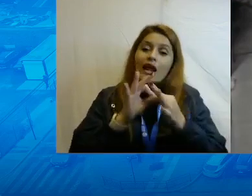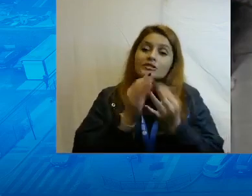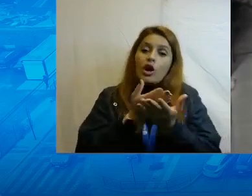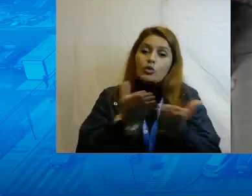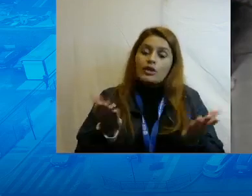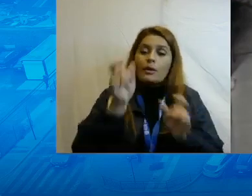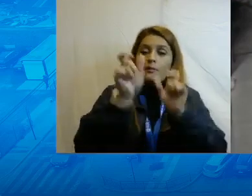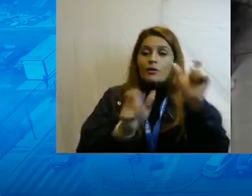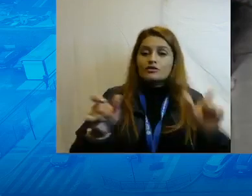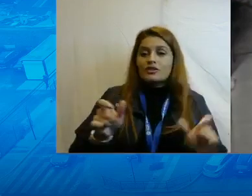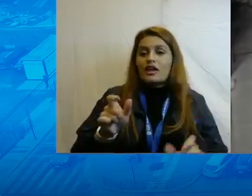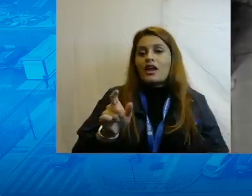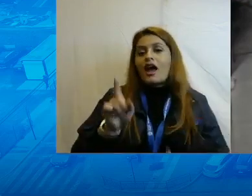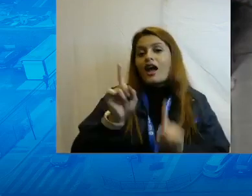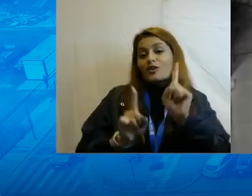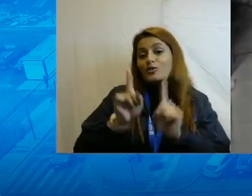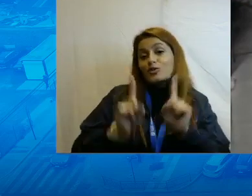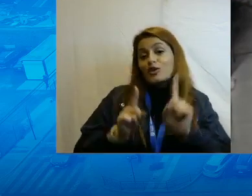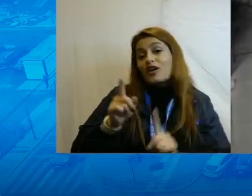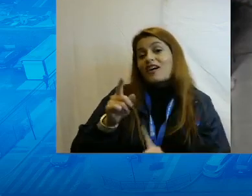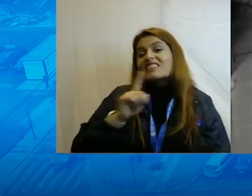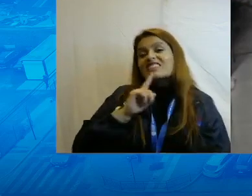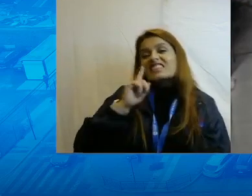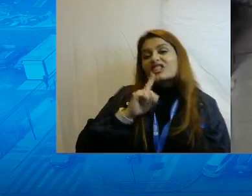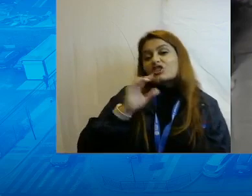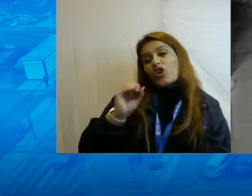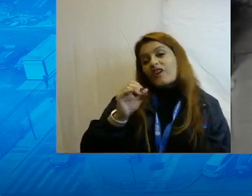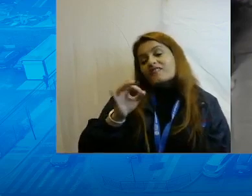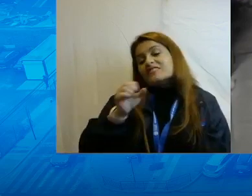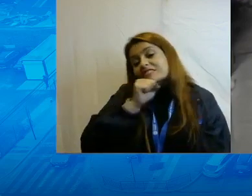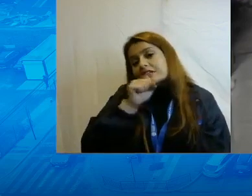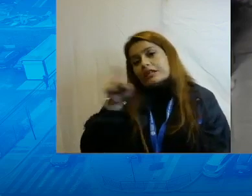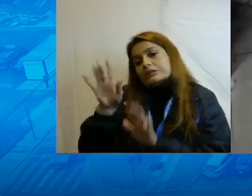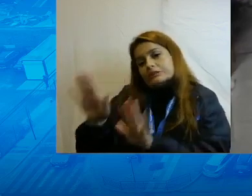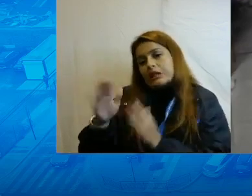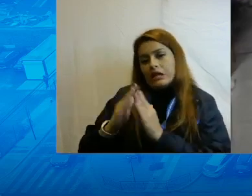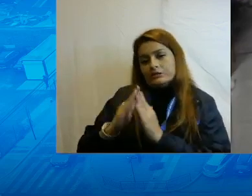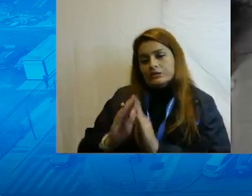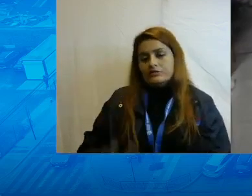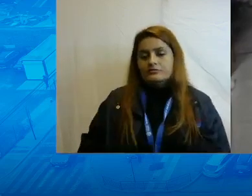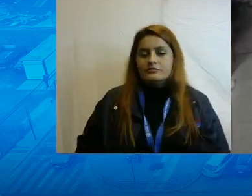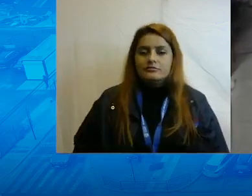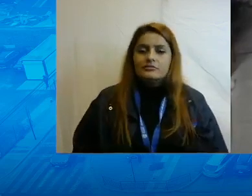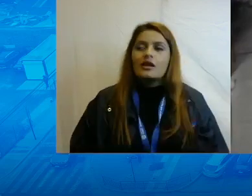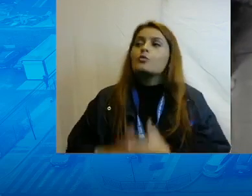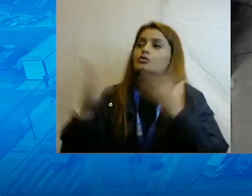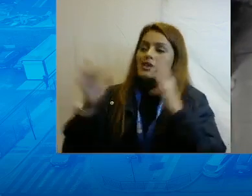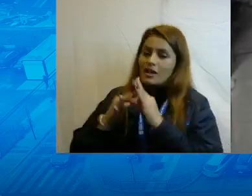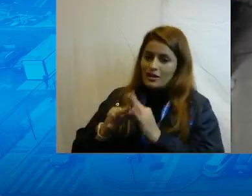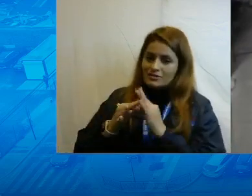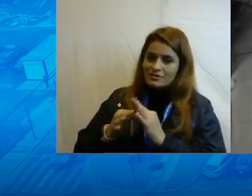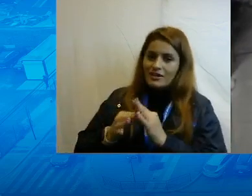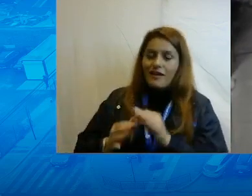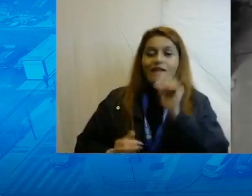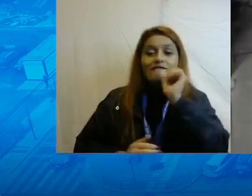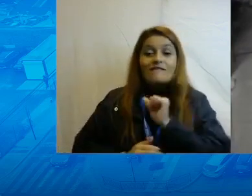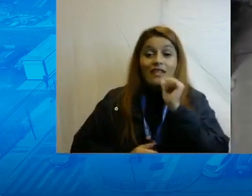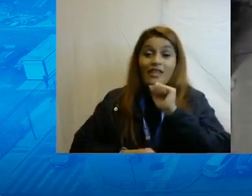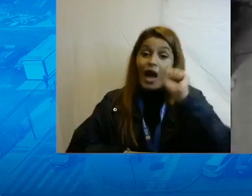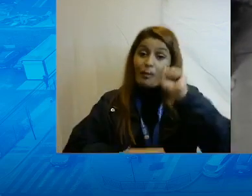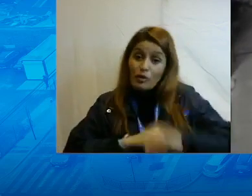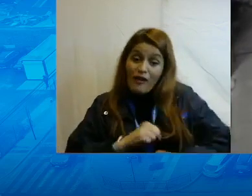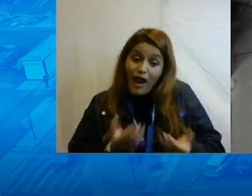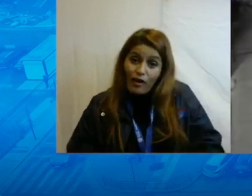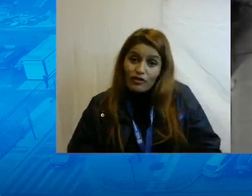Humberto también, que yo sé que está muy contento en su casa esperando las noticias. Gracias, Claudia. Bueno, todavía falta la